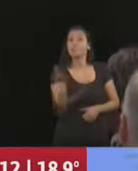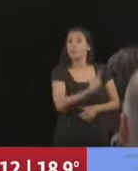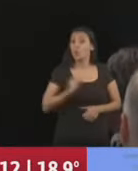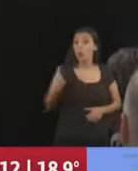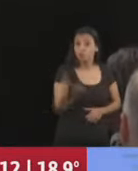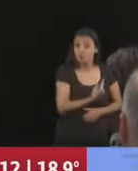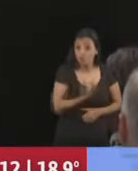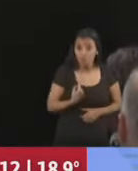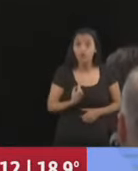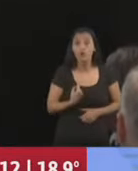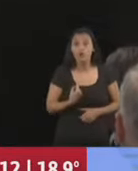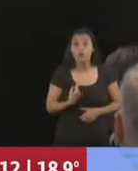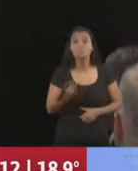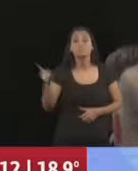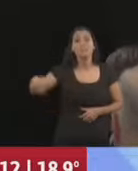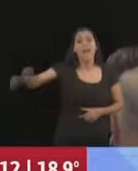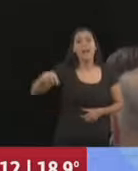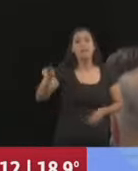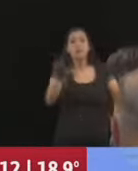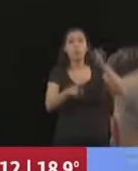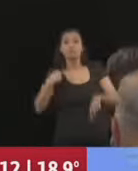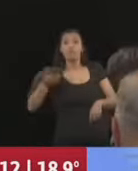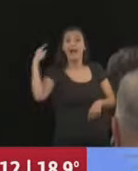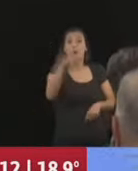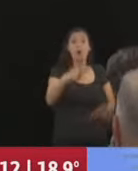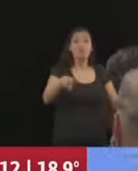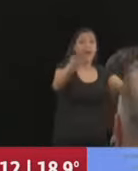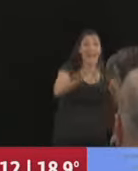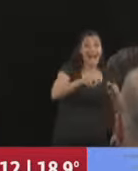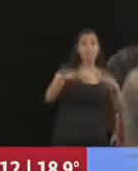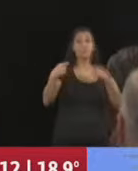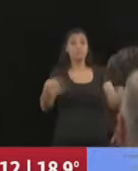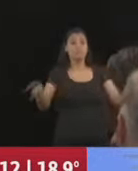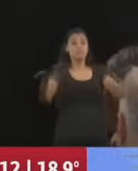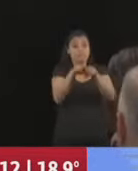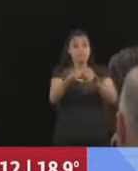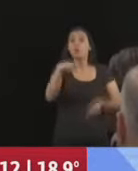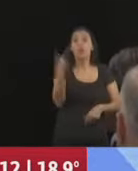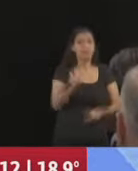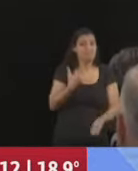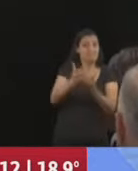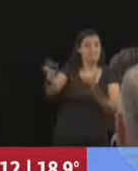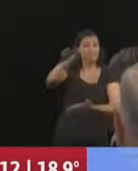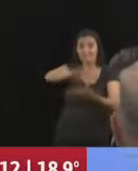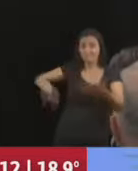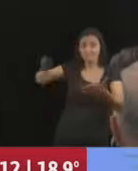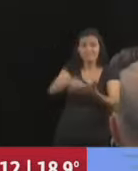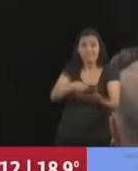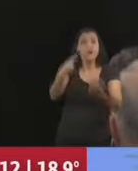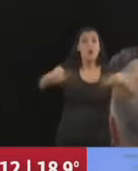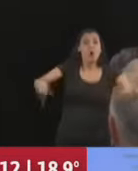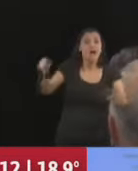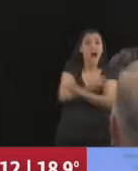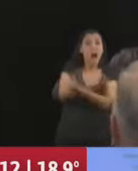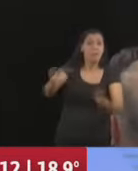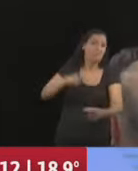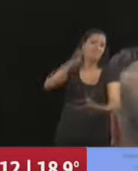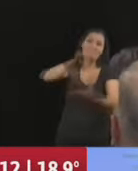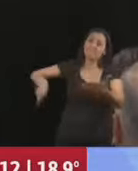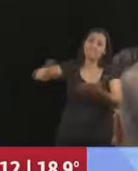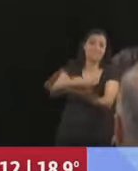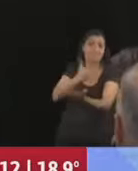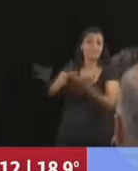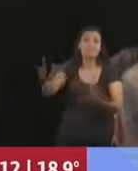en cuanto al tema jubilatorio. ¿Usted qué opinión tiene de lo que escuchó el presidente Milei y de lo que le decía de lo que pasó en el Congreso? Dos cosas.